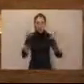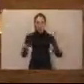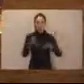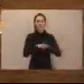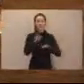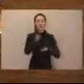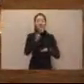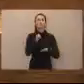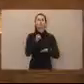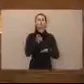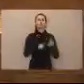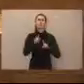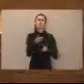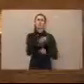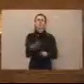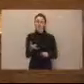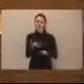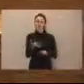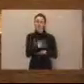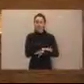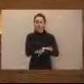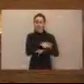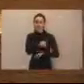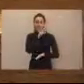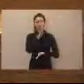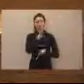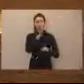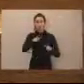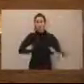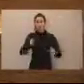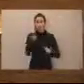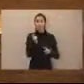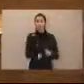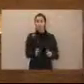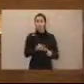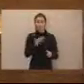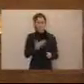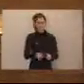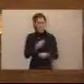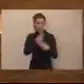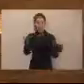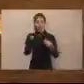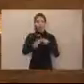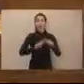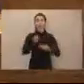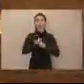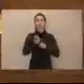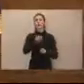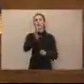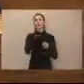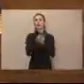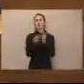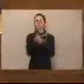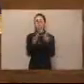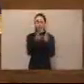tienen hipotecada esta Administración cuando resulta que tenemos unas plantillas de empleados públicos que pudieran a lo mejor acometer que pudieran a